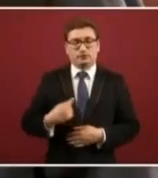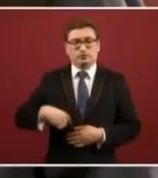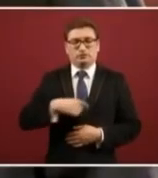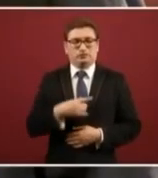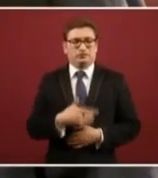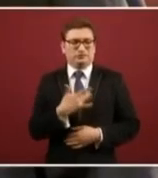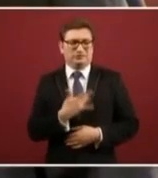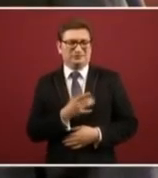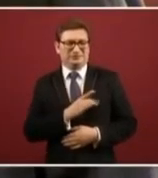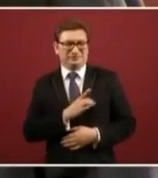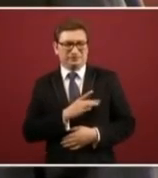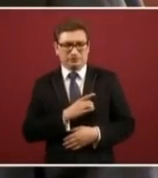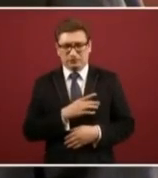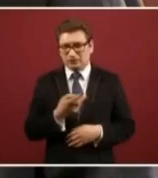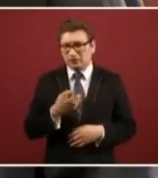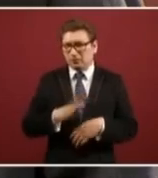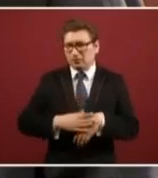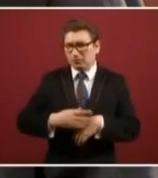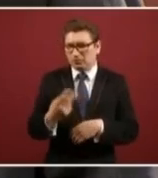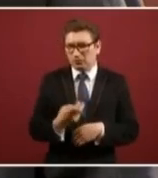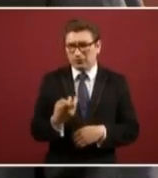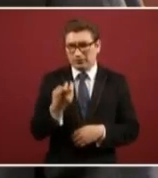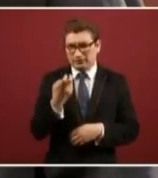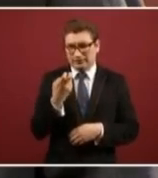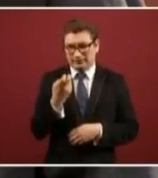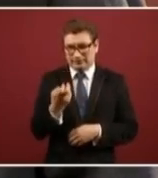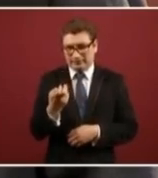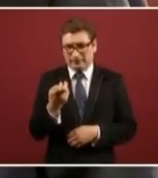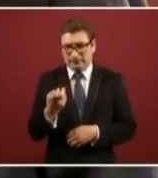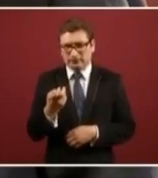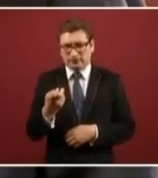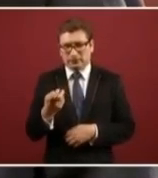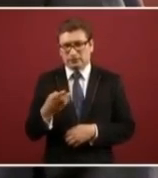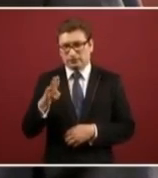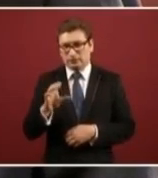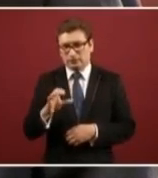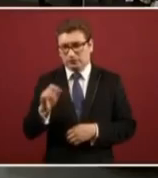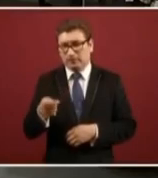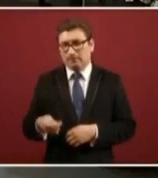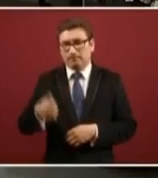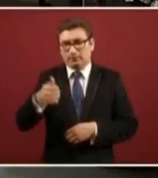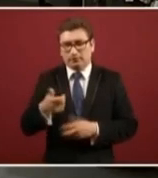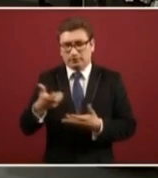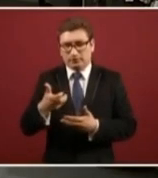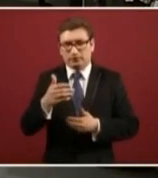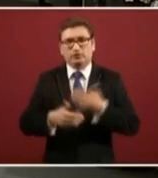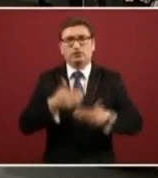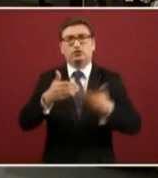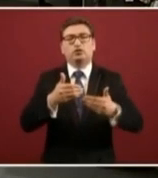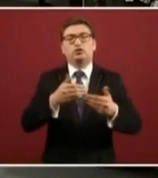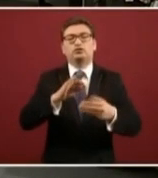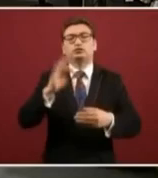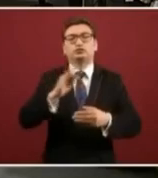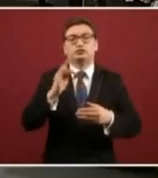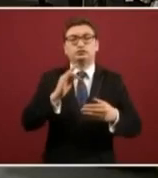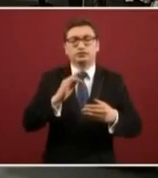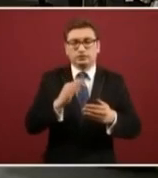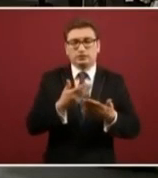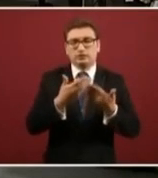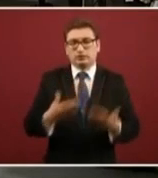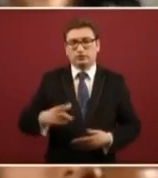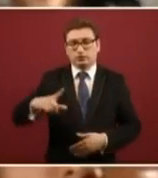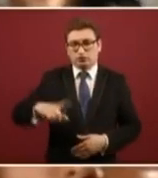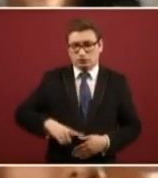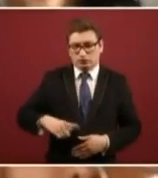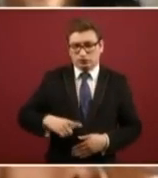de que esto pueda pues hacer un antecedente y puede escalar a nivel federal. Esto